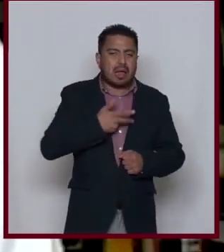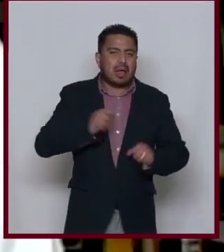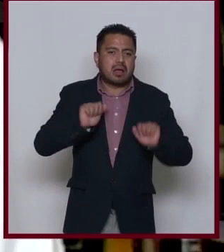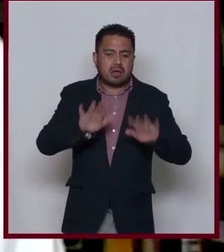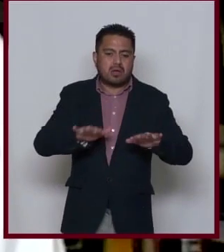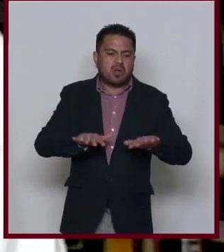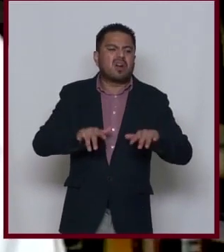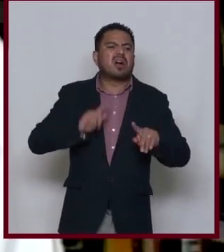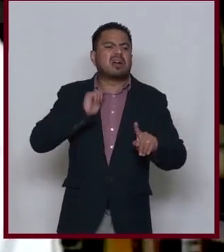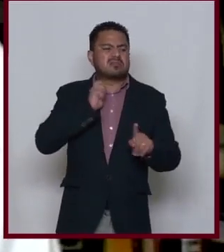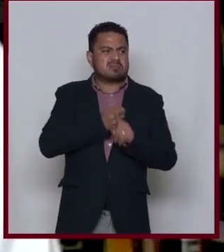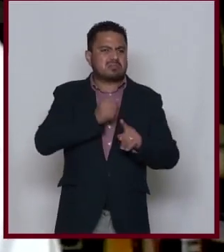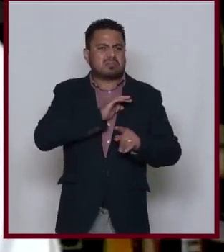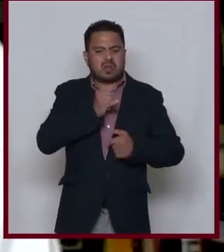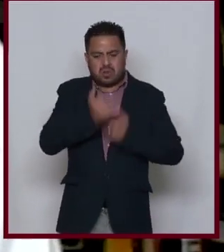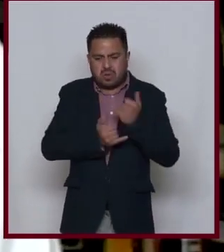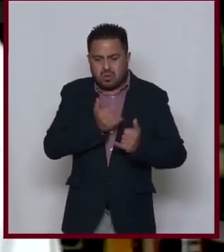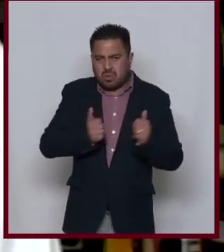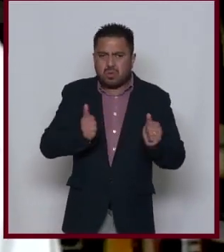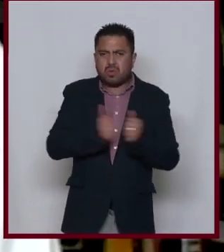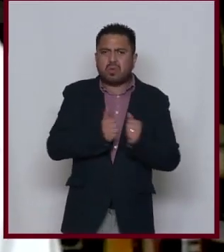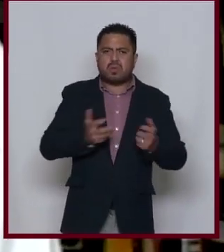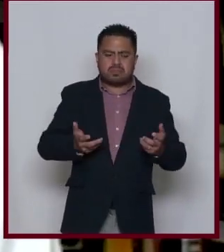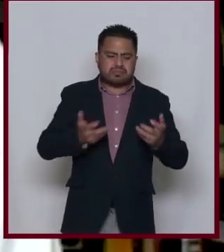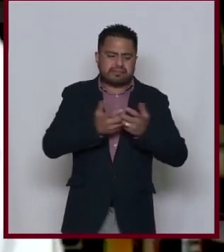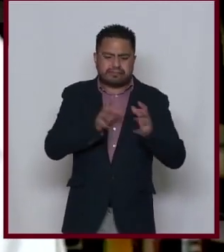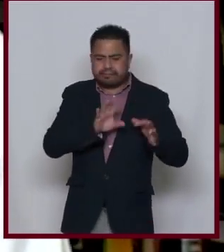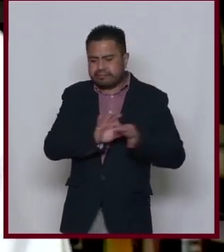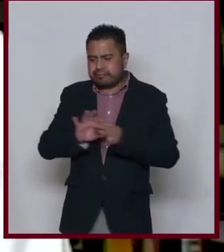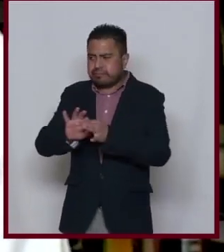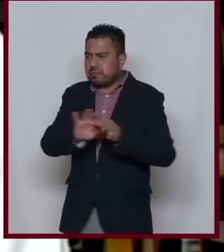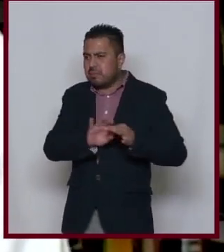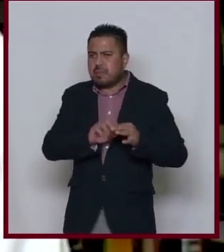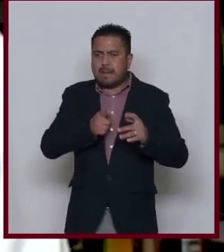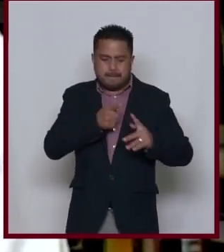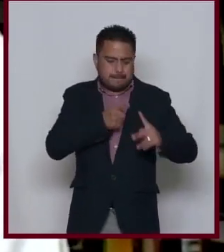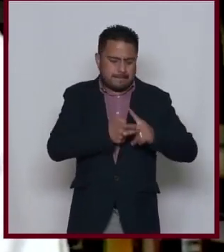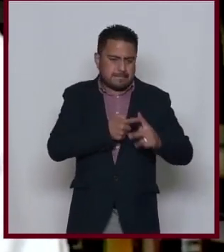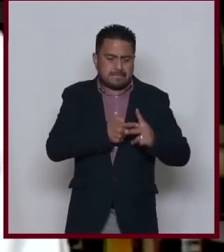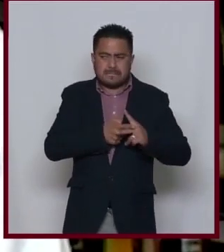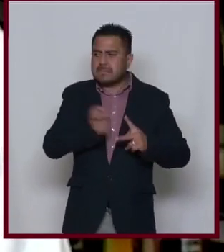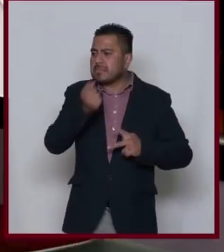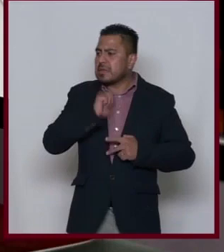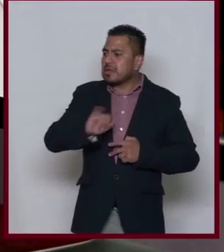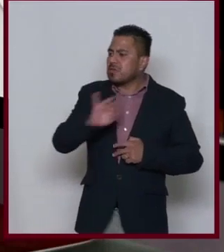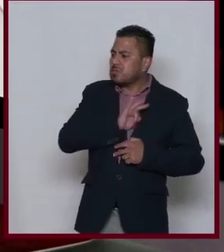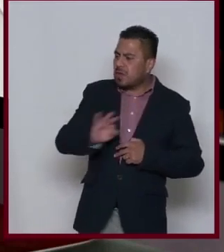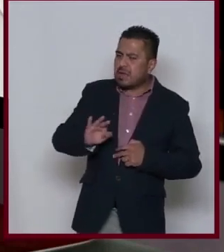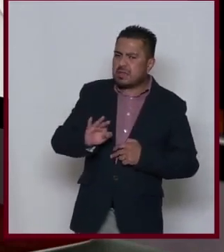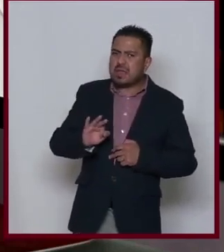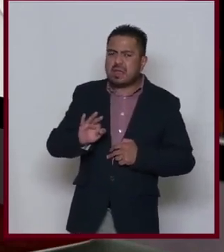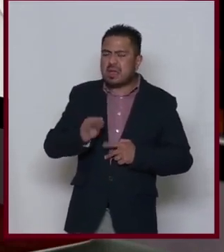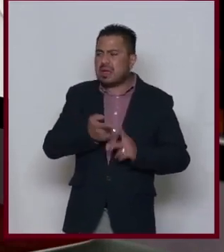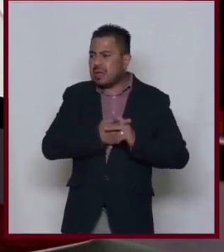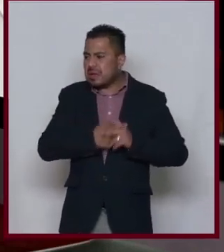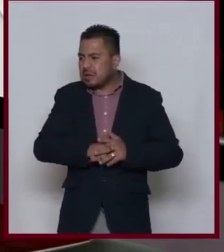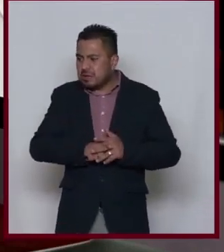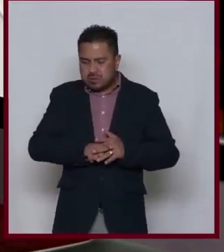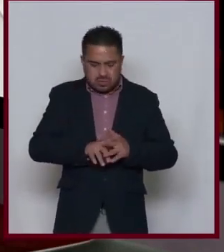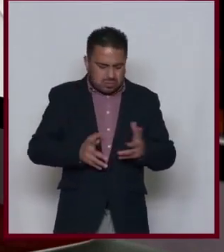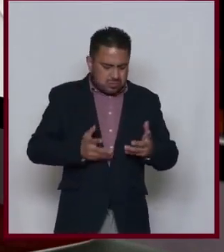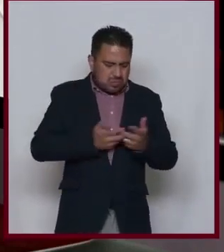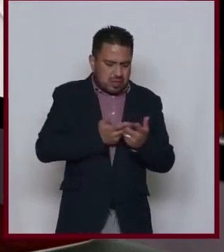obra en la que juega con combinaciones matemáticas de tal manera que se puede empezar en un